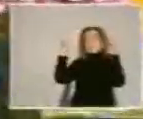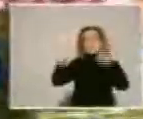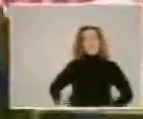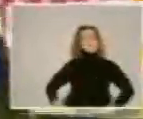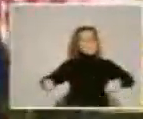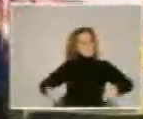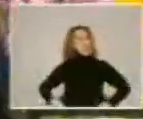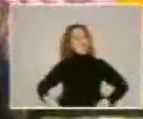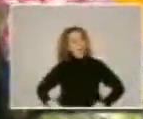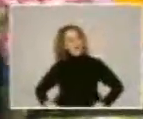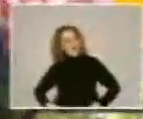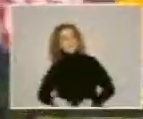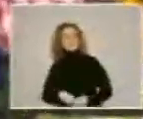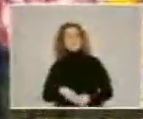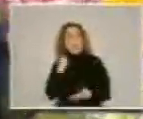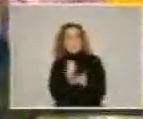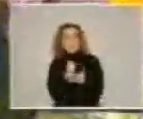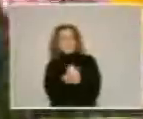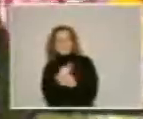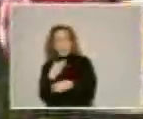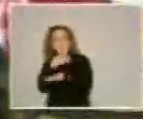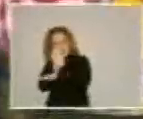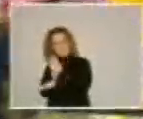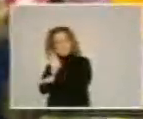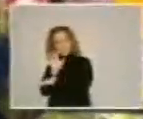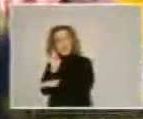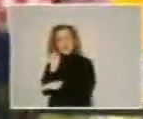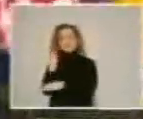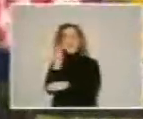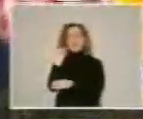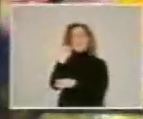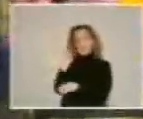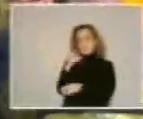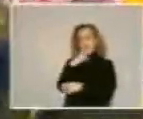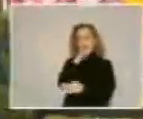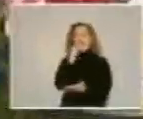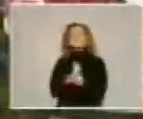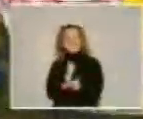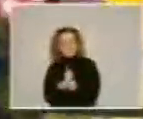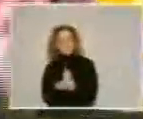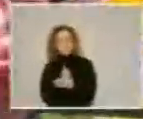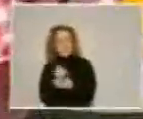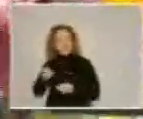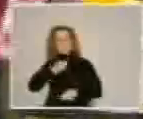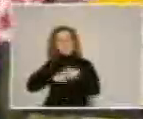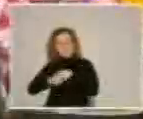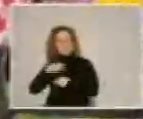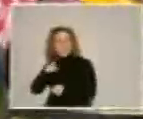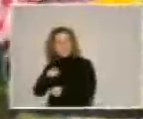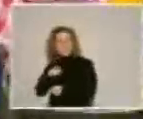Bragas Gate y las facturas que presentó Cristina Tavío para justificar los gastos de su partido.